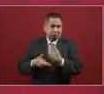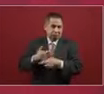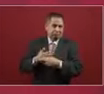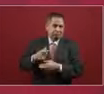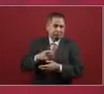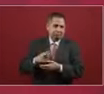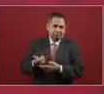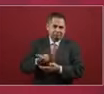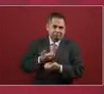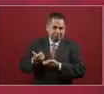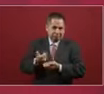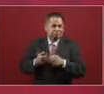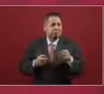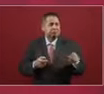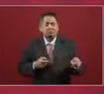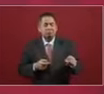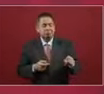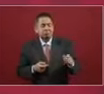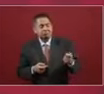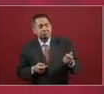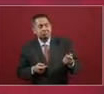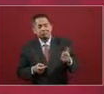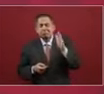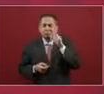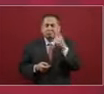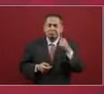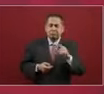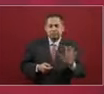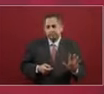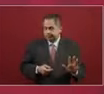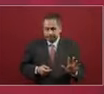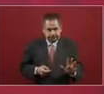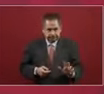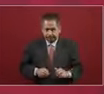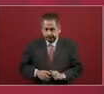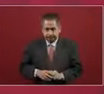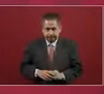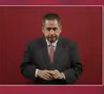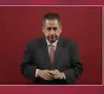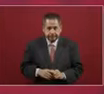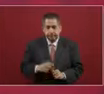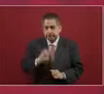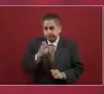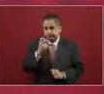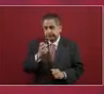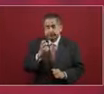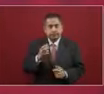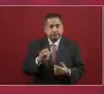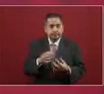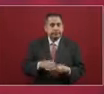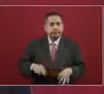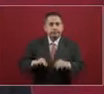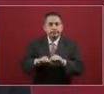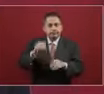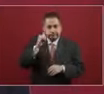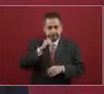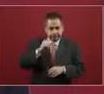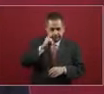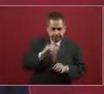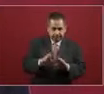que no hay mercado. Por eso es importante siempre